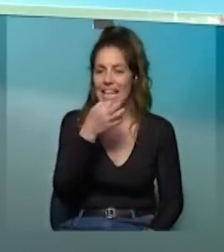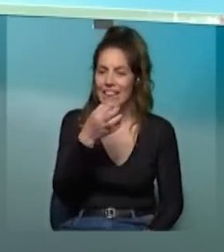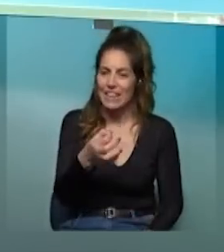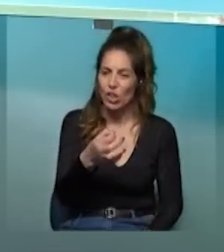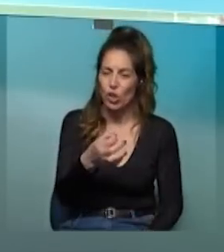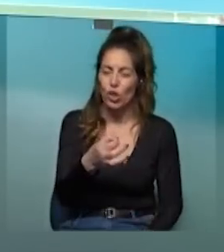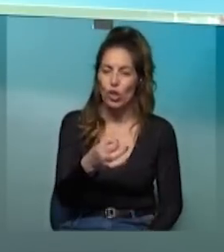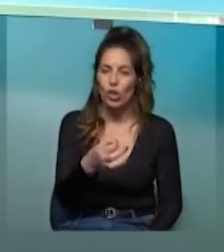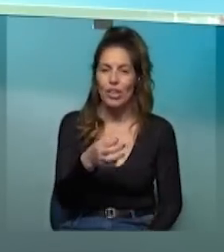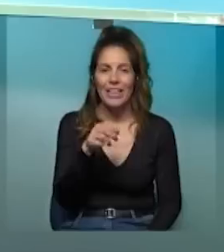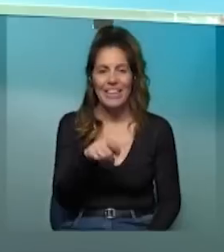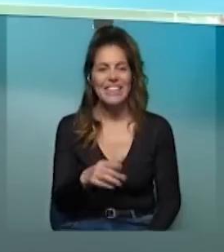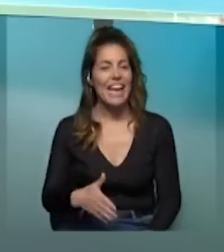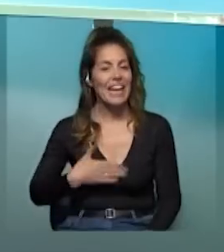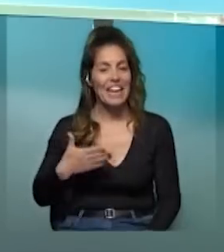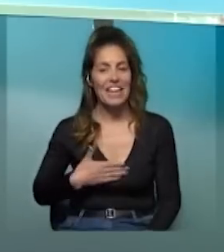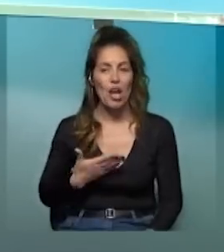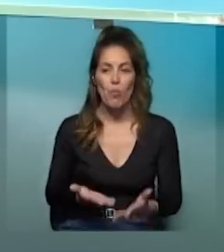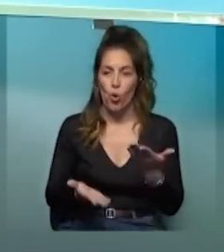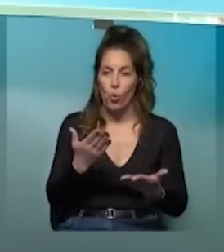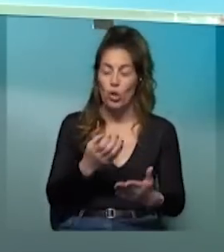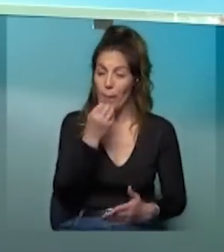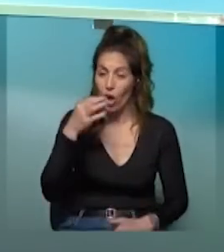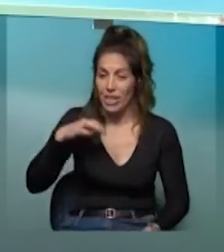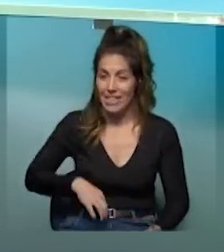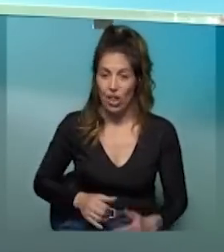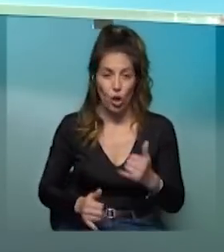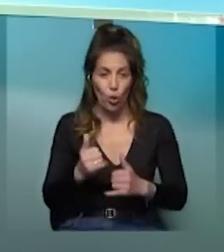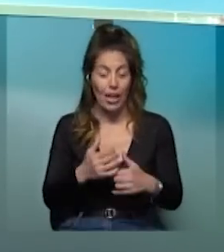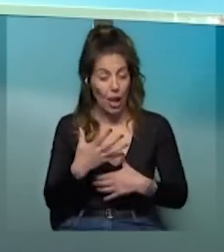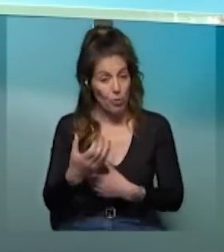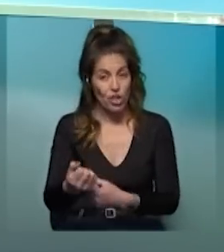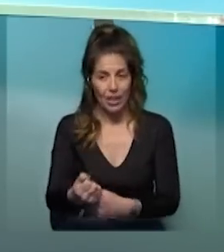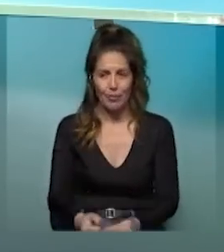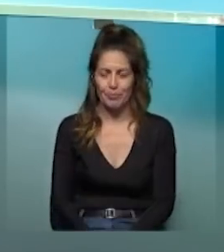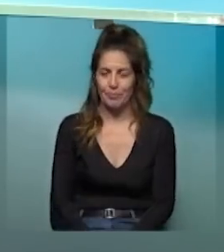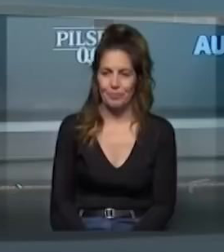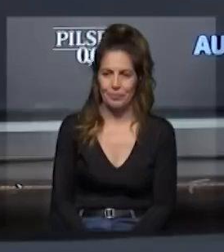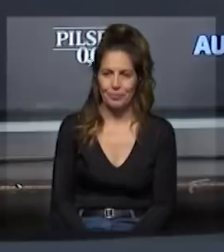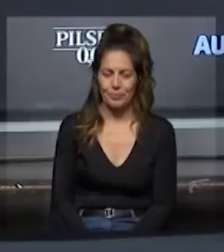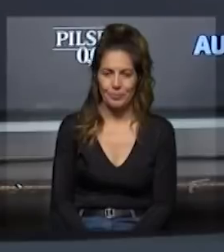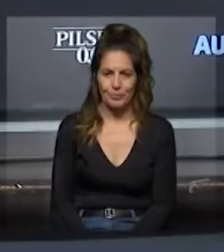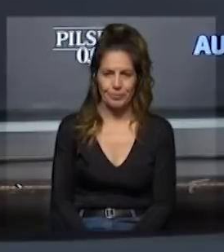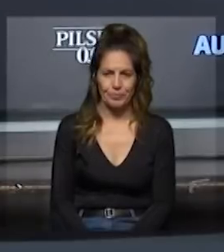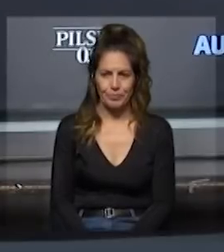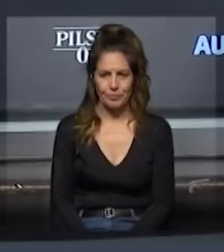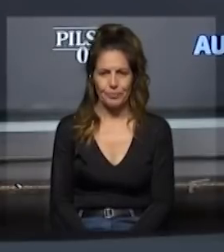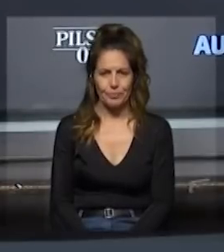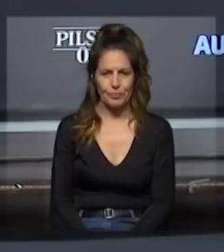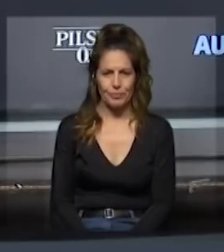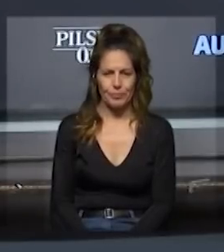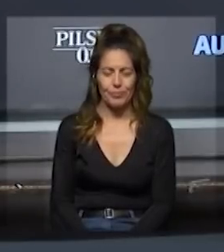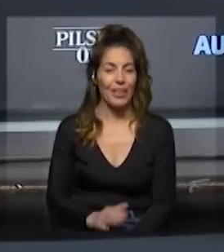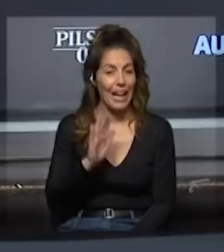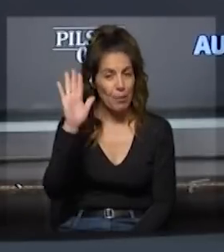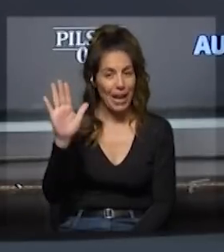e este reclamo es justo es una mejora salarial para los jugadores y hay que apoyarla Imagínese